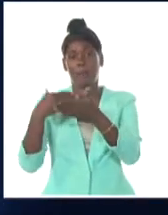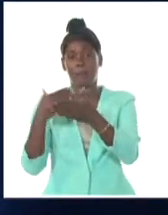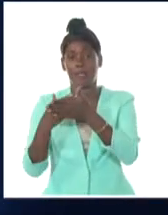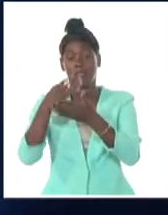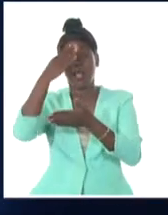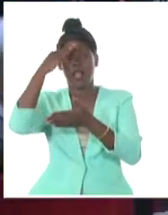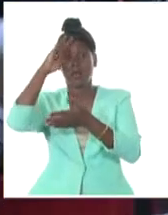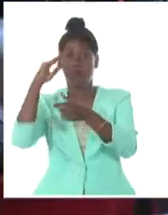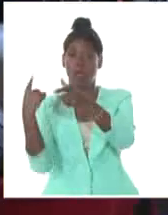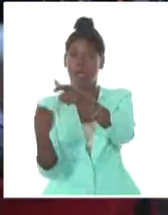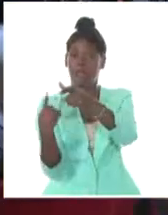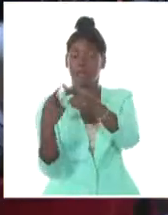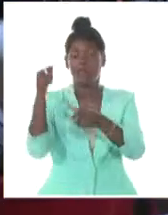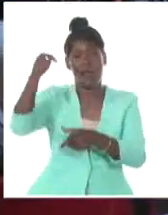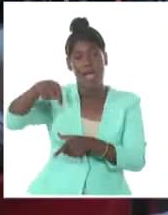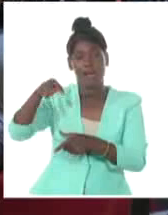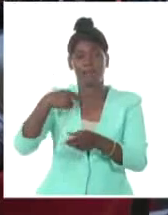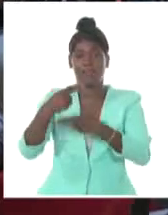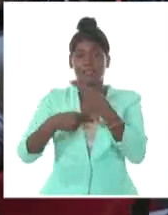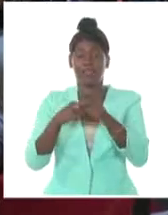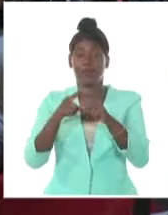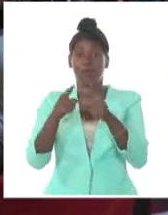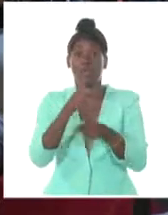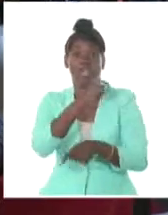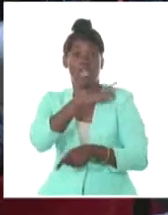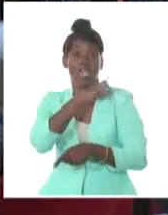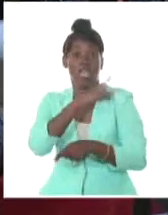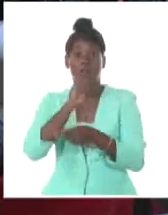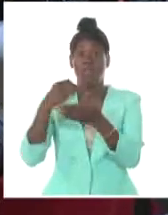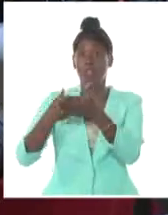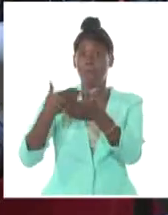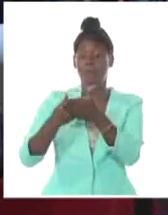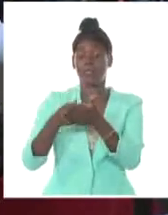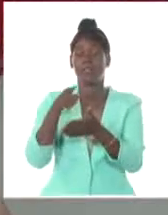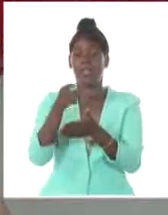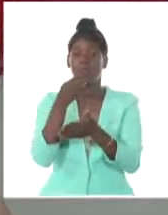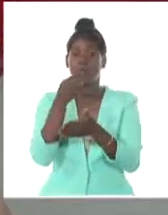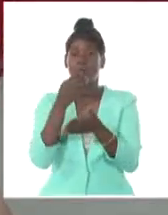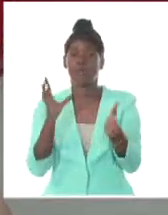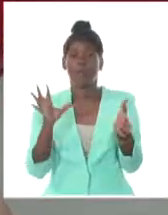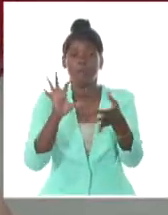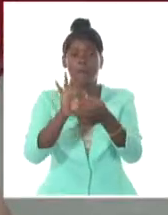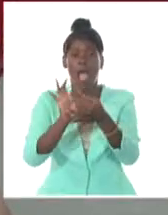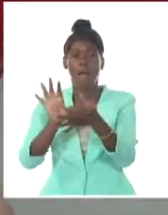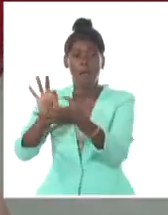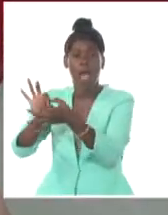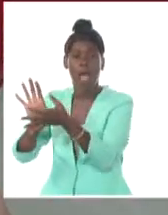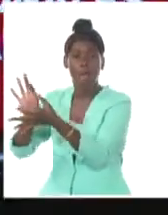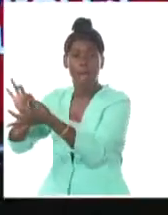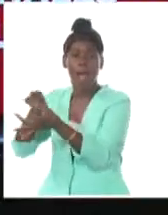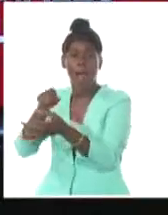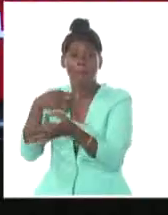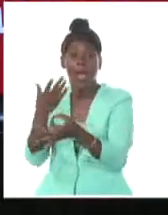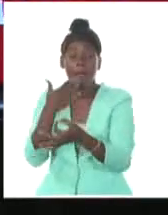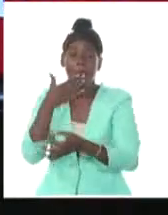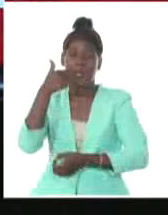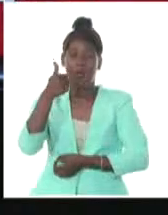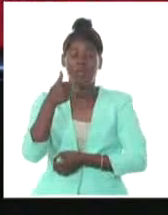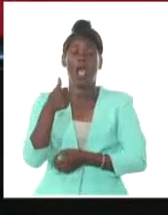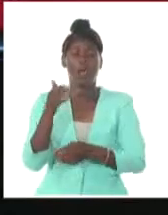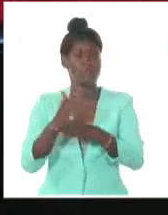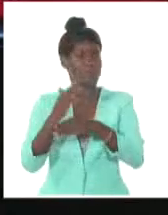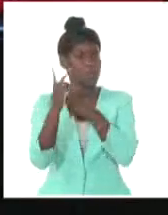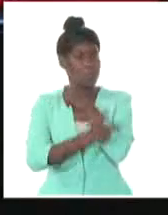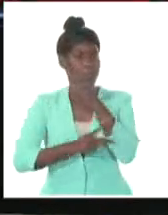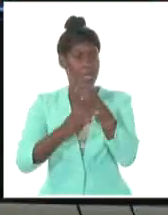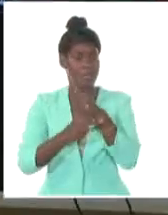confluir a creadores y empresarios de diversas naciones. En este caso, a los del patio se unieron figuras de España, Chile, Colombia y